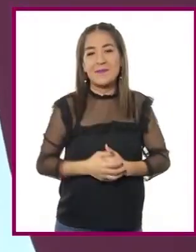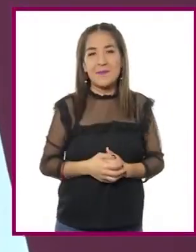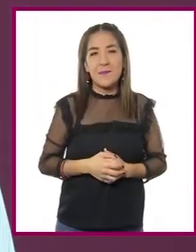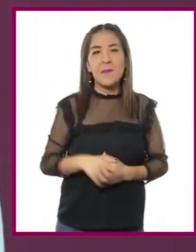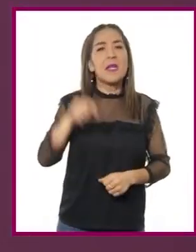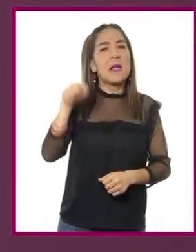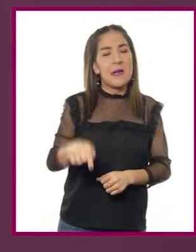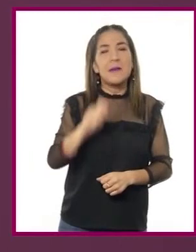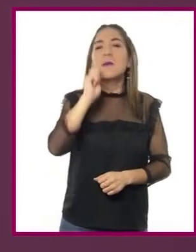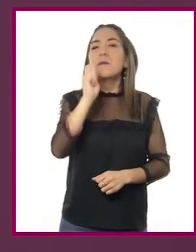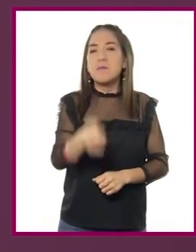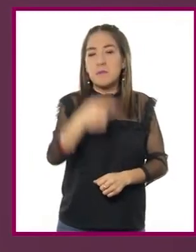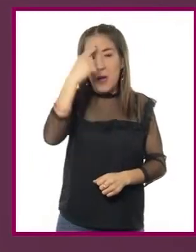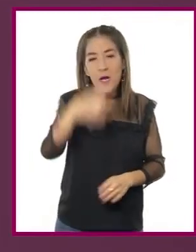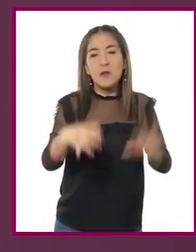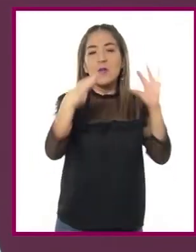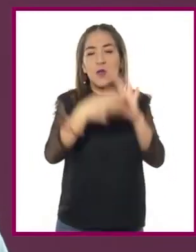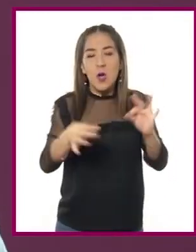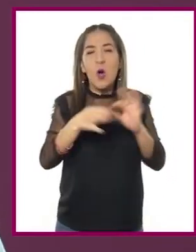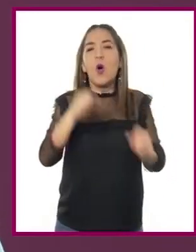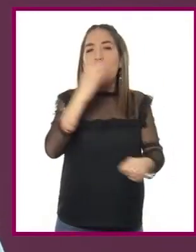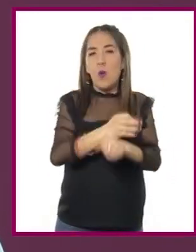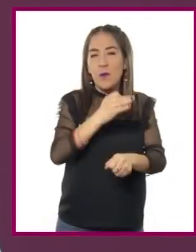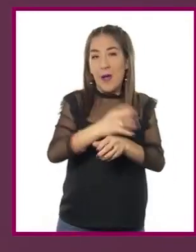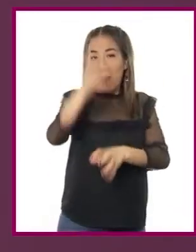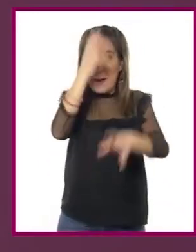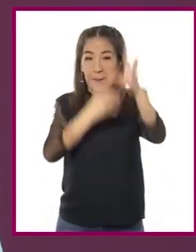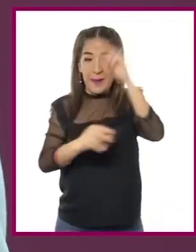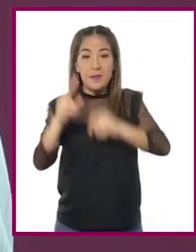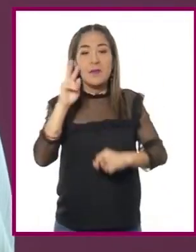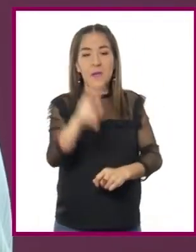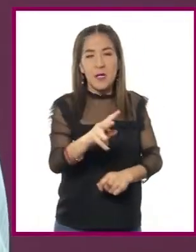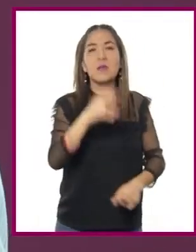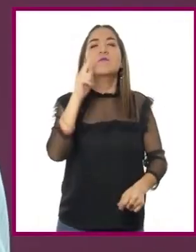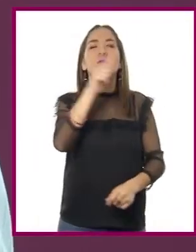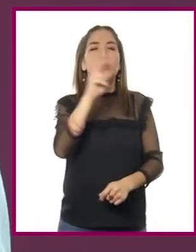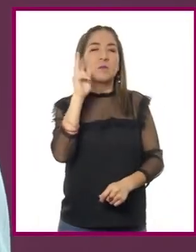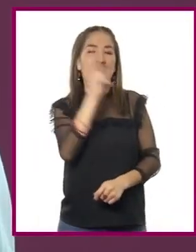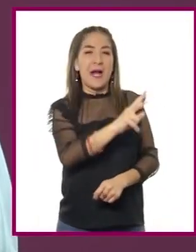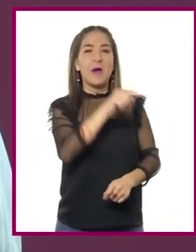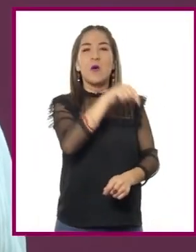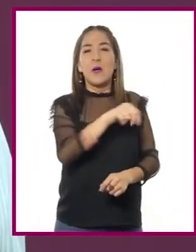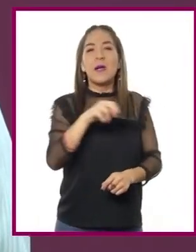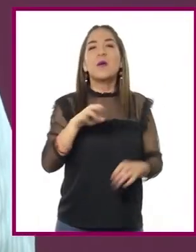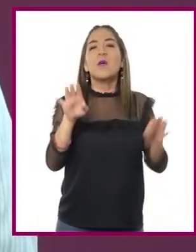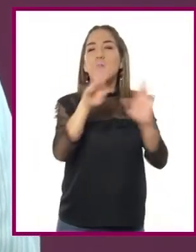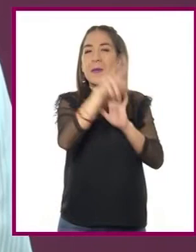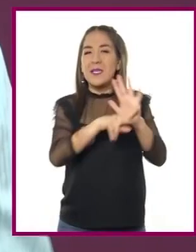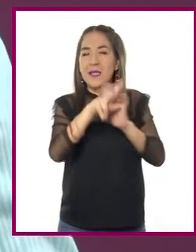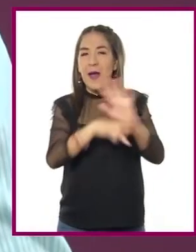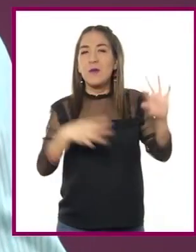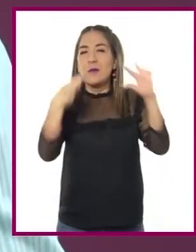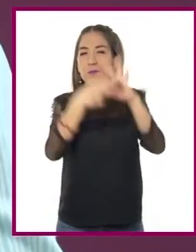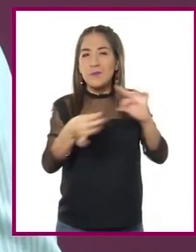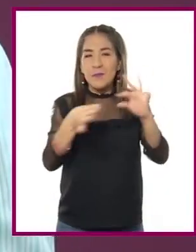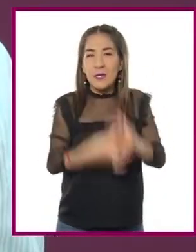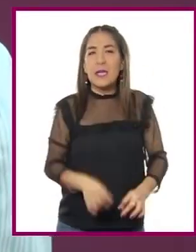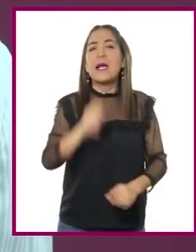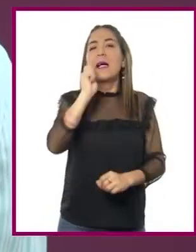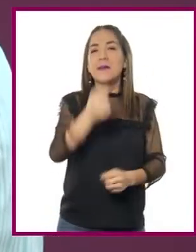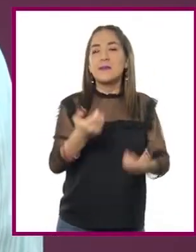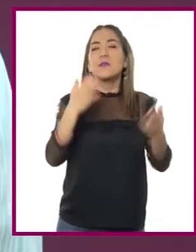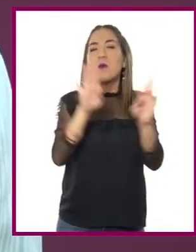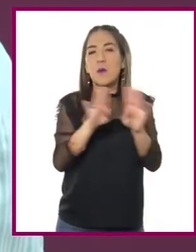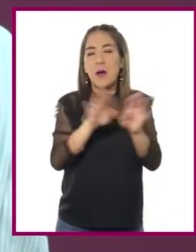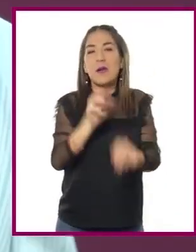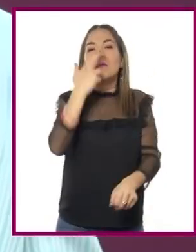este sentido, y para reafirmar los conocimientos obtenidos, escuchemos el siguiente recurso audiovisual, que nos confirma